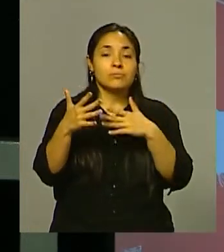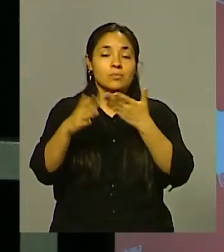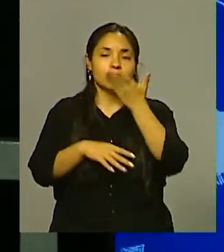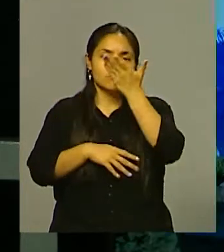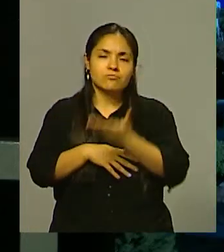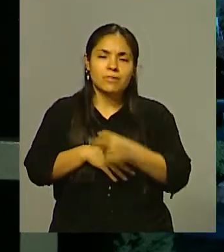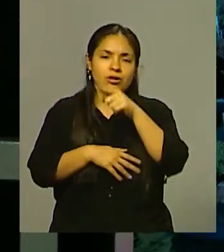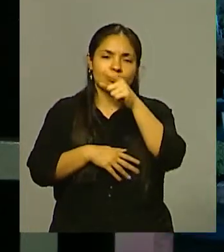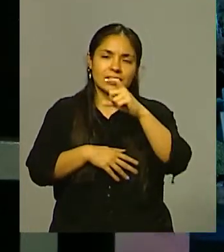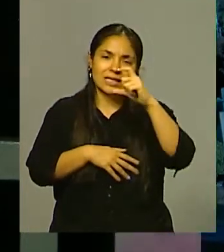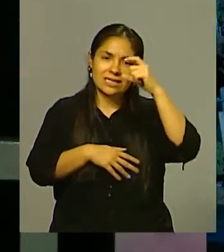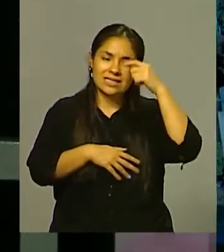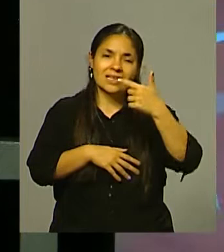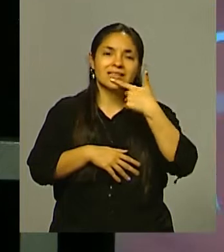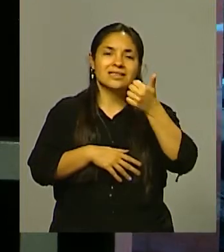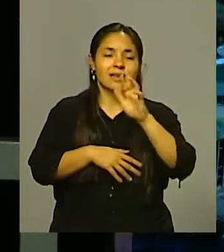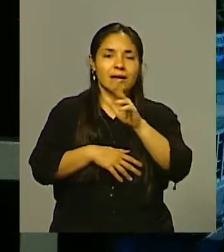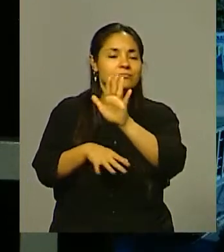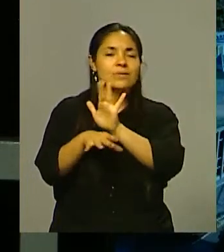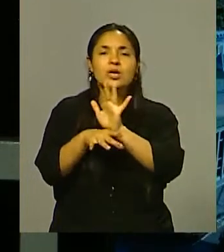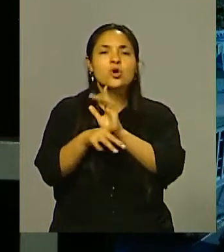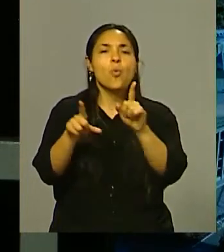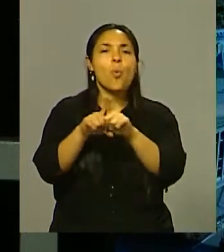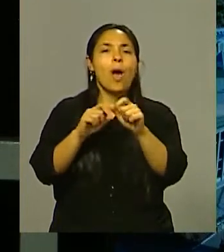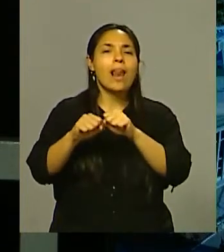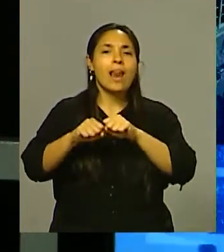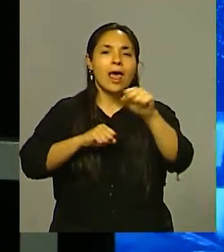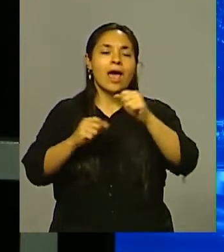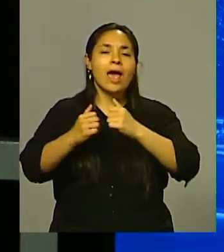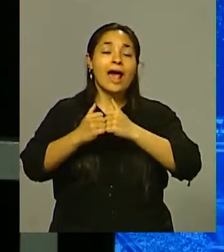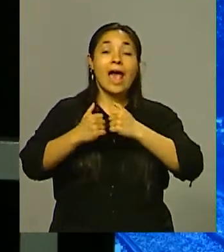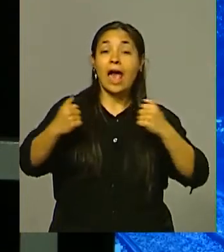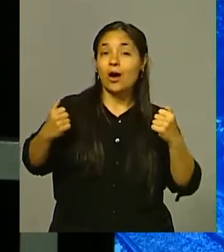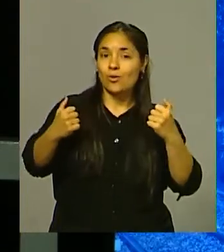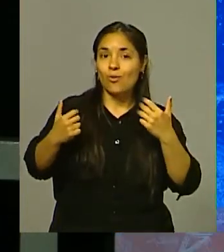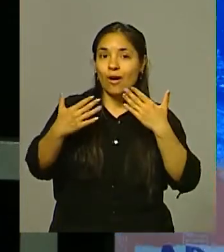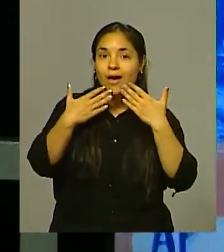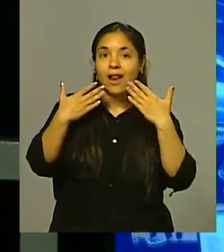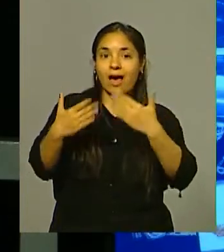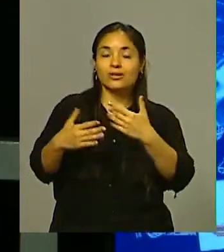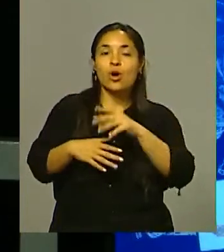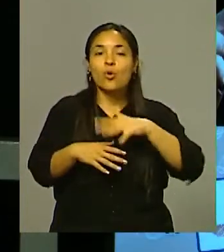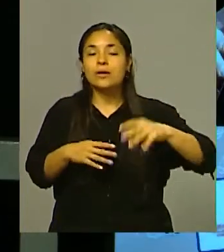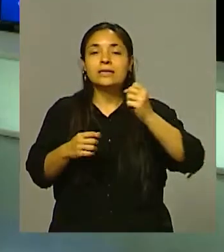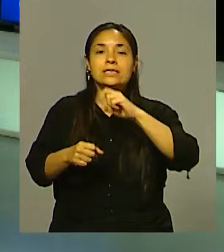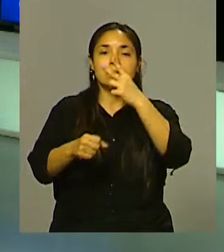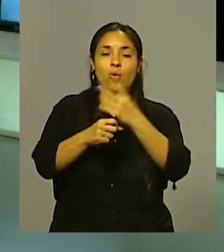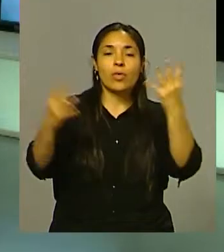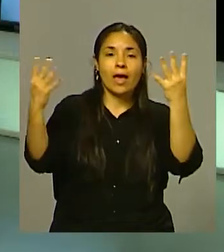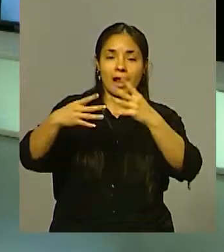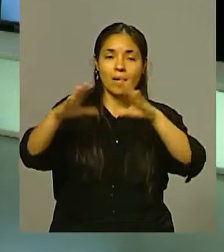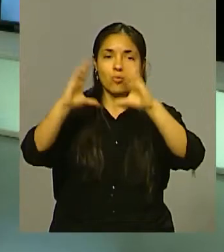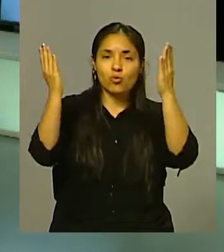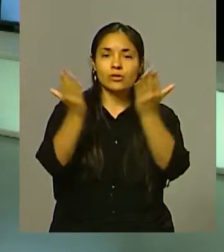Orquín el gran héroe en la Segunda Guerra Mundial en los campos de concentración nazis. ¿Y por qué el